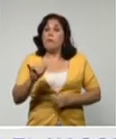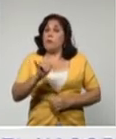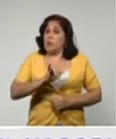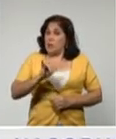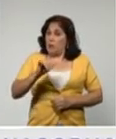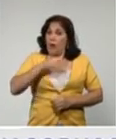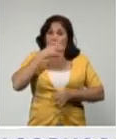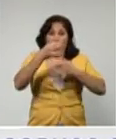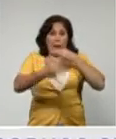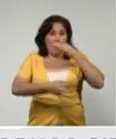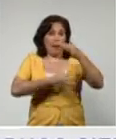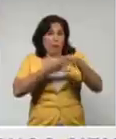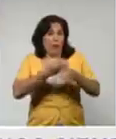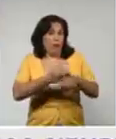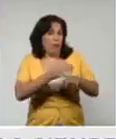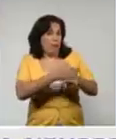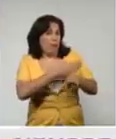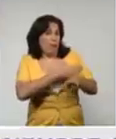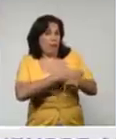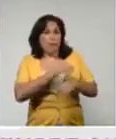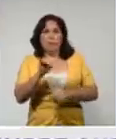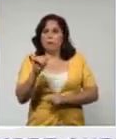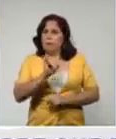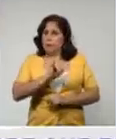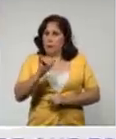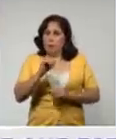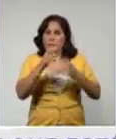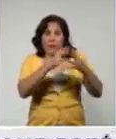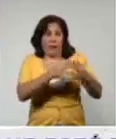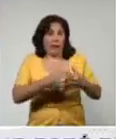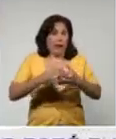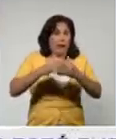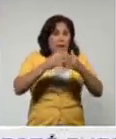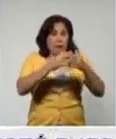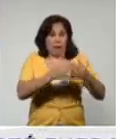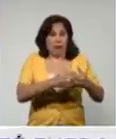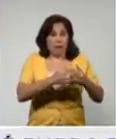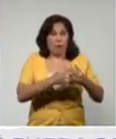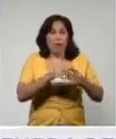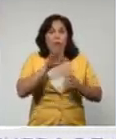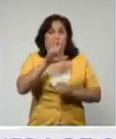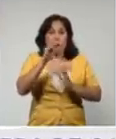dicho anteriormente, Estados Unidos con